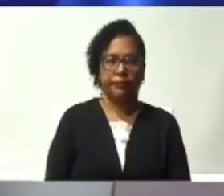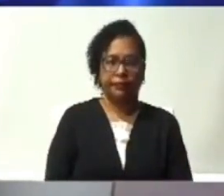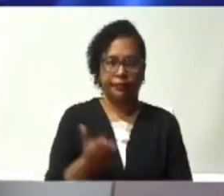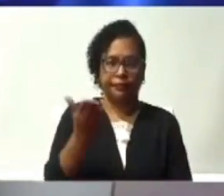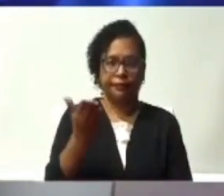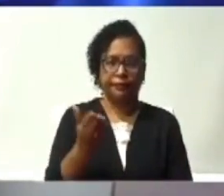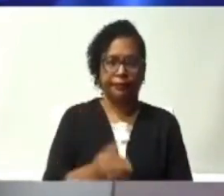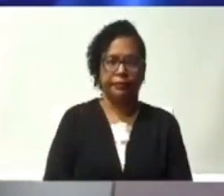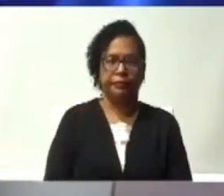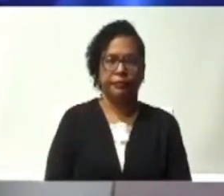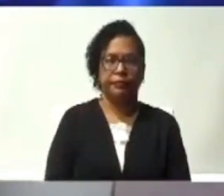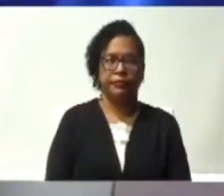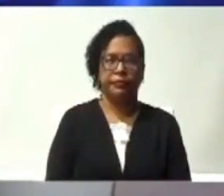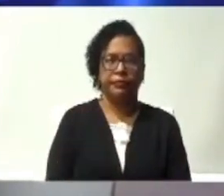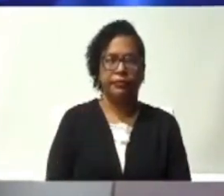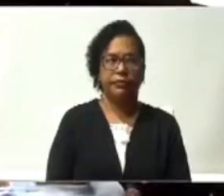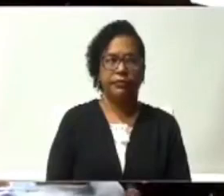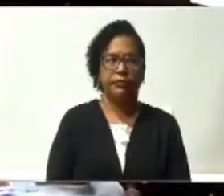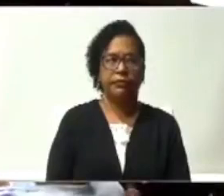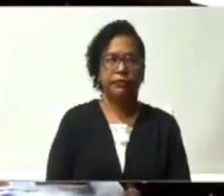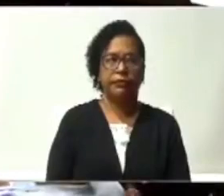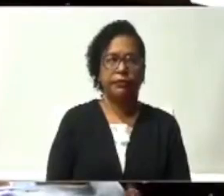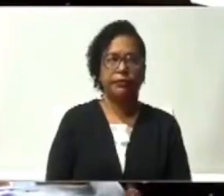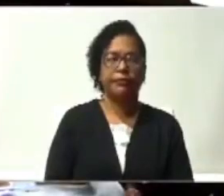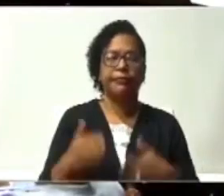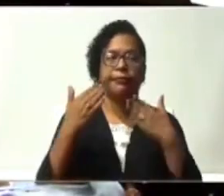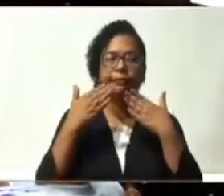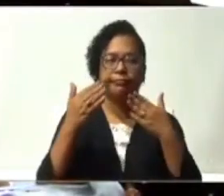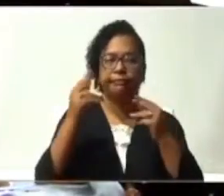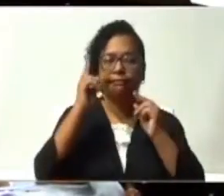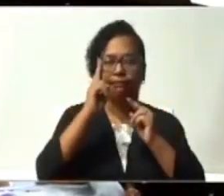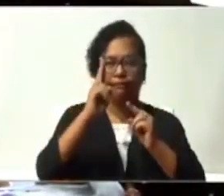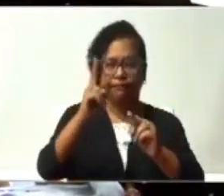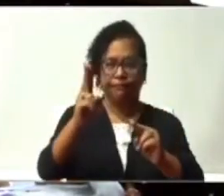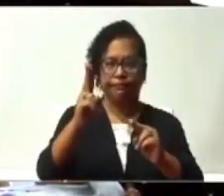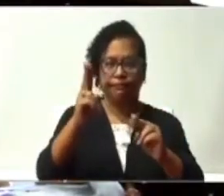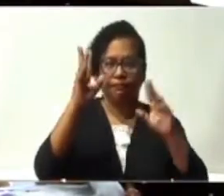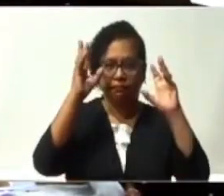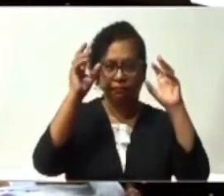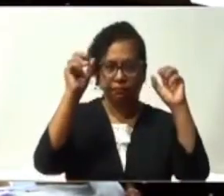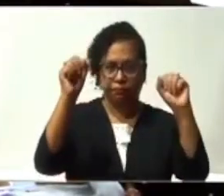palabra. Gracias, honorable presidenta,